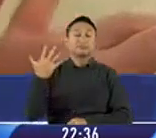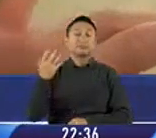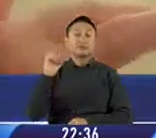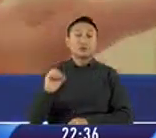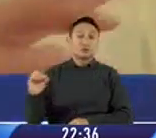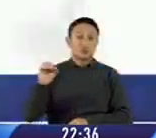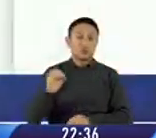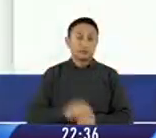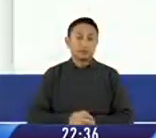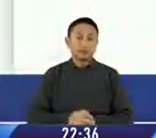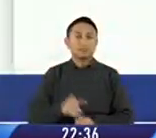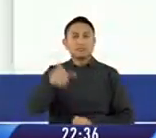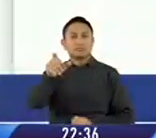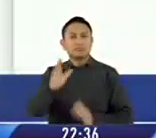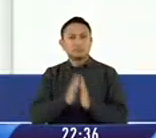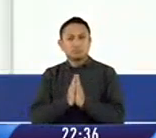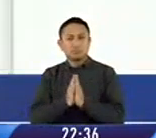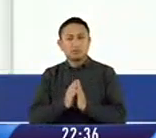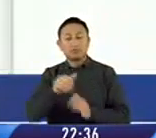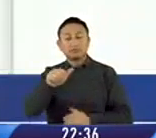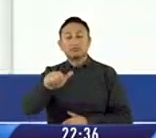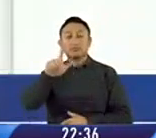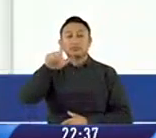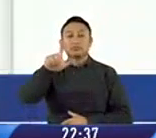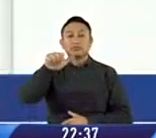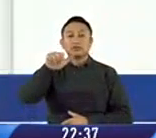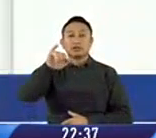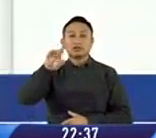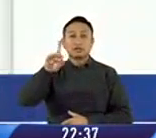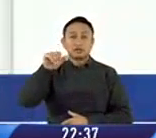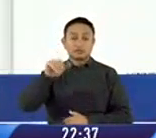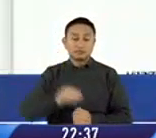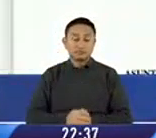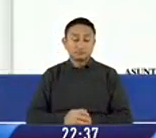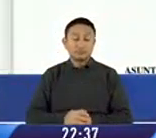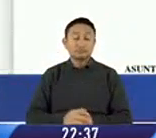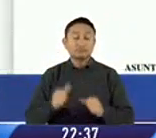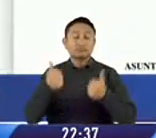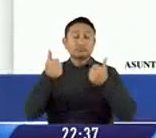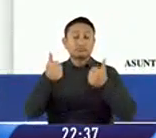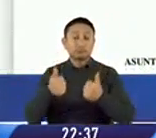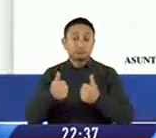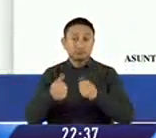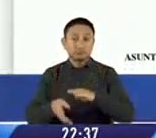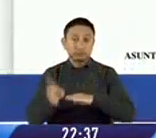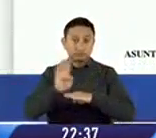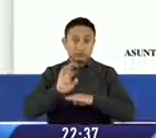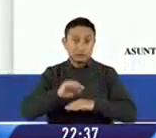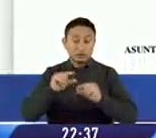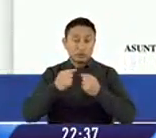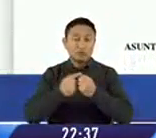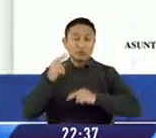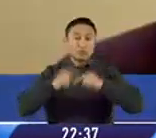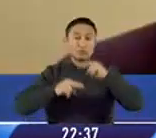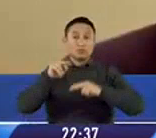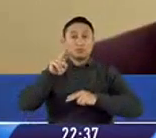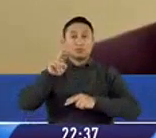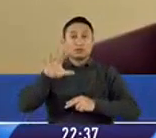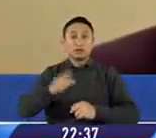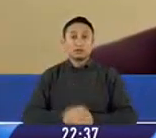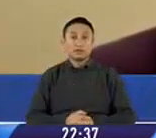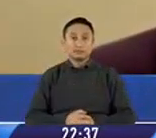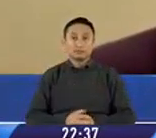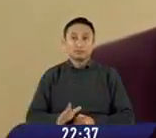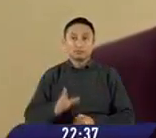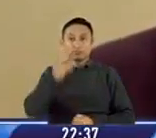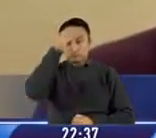octubre. El solicitante, Alexandro Tillería, ex candidato suplente a la Asamblea Nacional por el Movimiento Construye Lista 25. Esto ha sido una